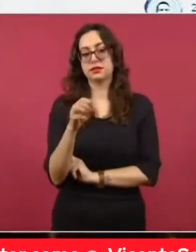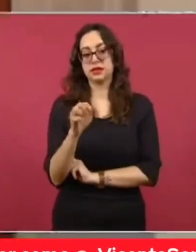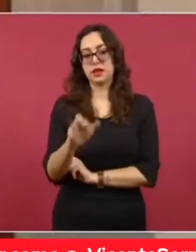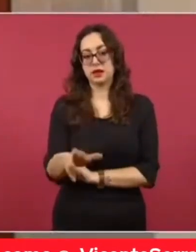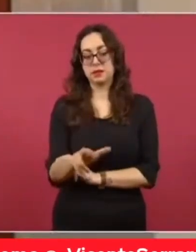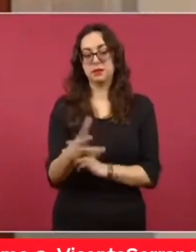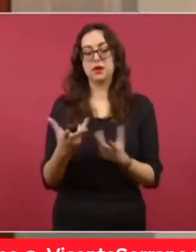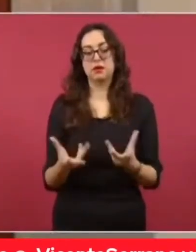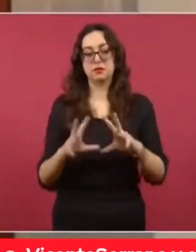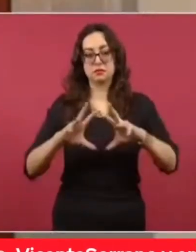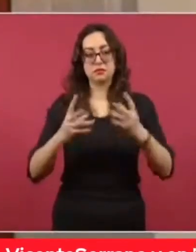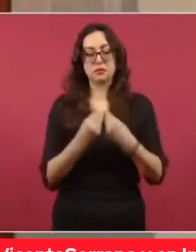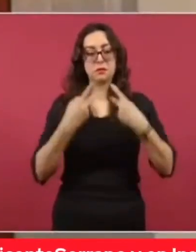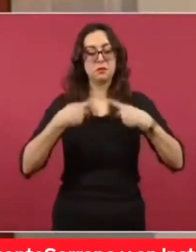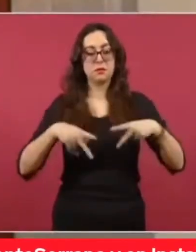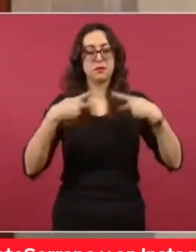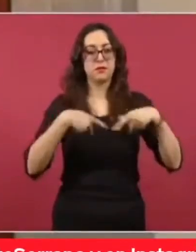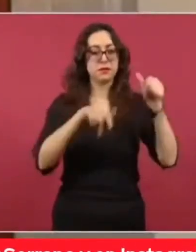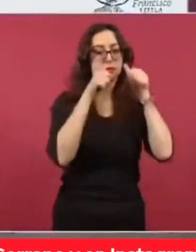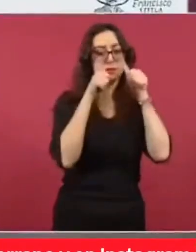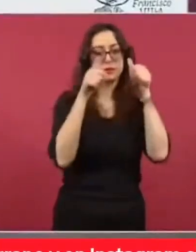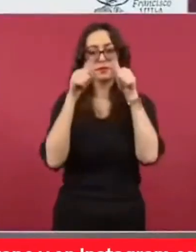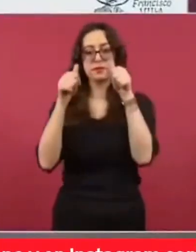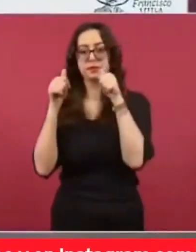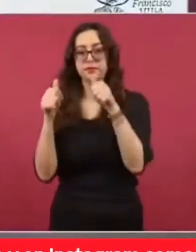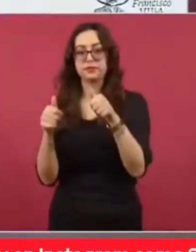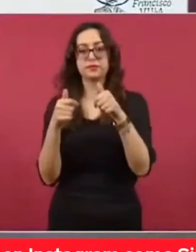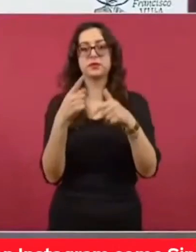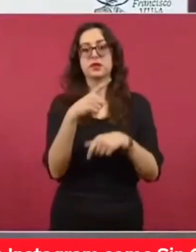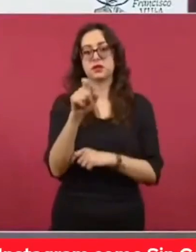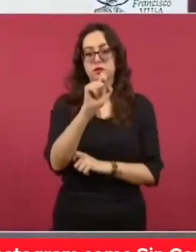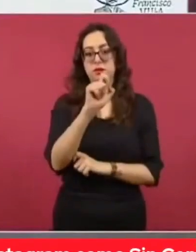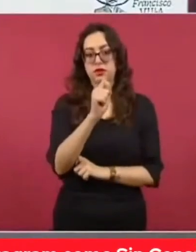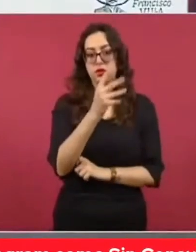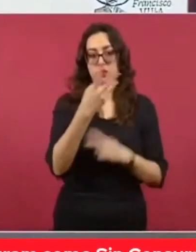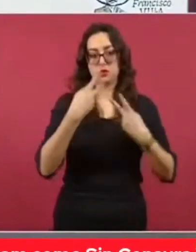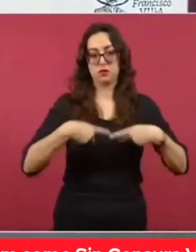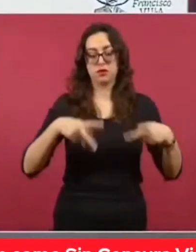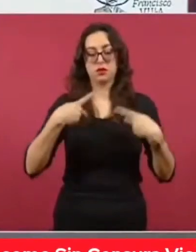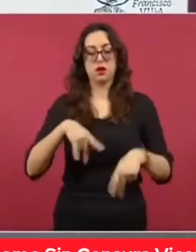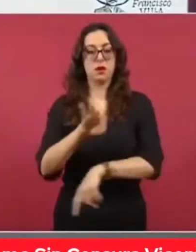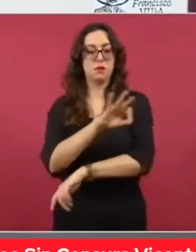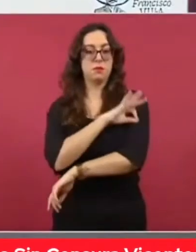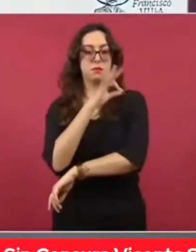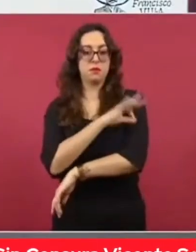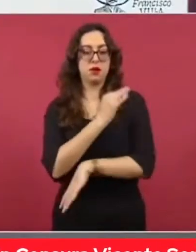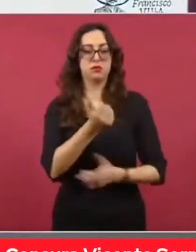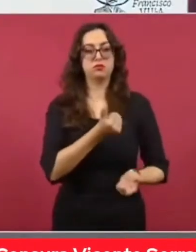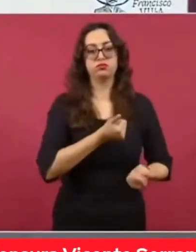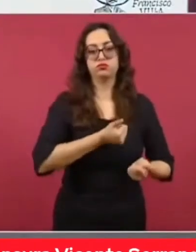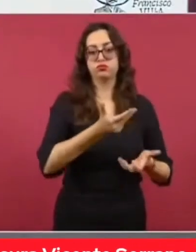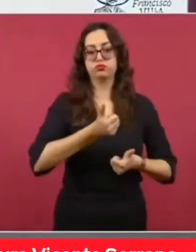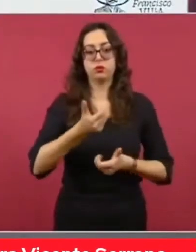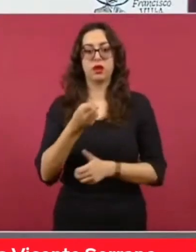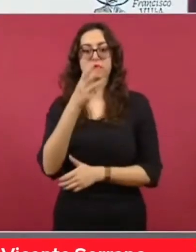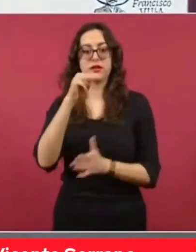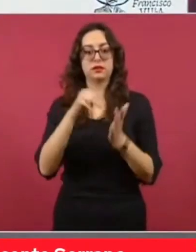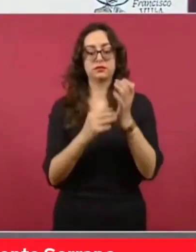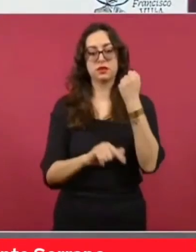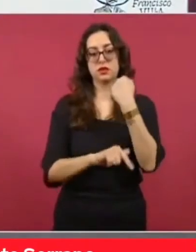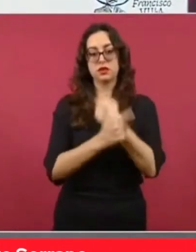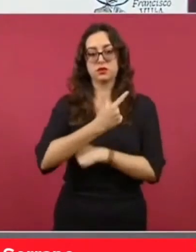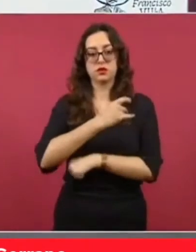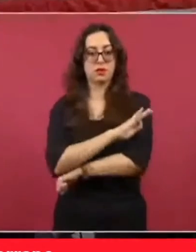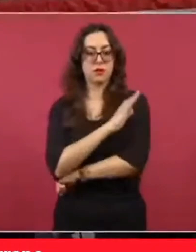en establecimientos tanto de la defensa como de Marina y vacunas que se llevaron a cabo en este periodo tres mil